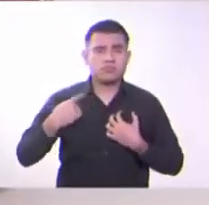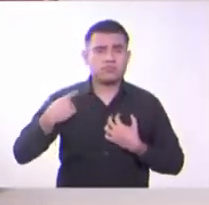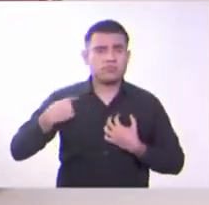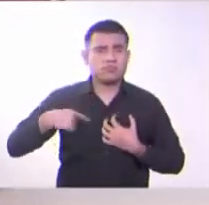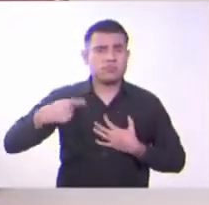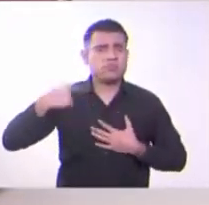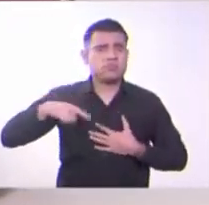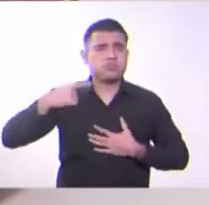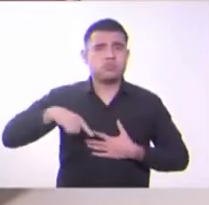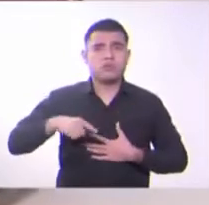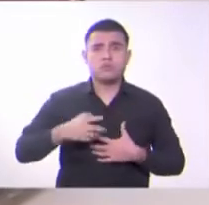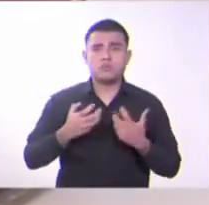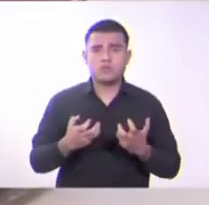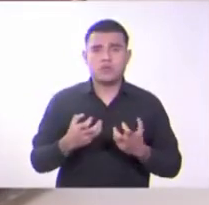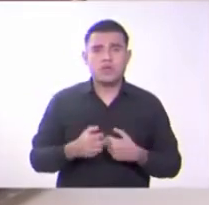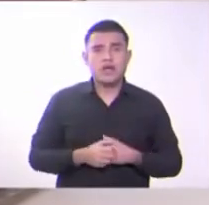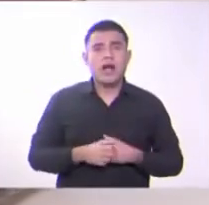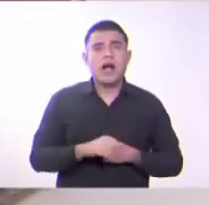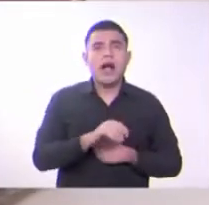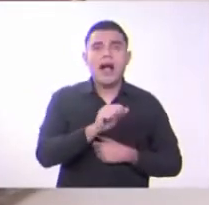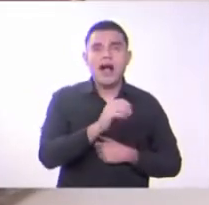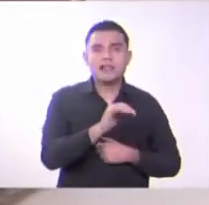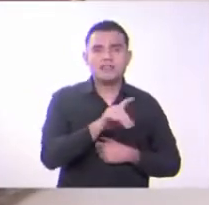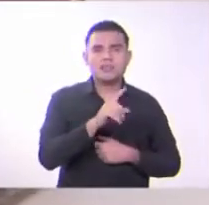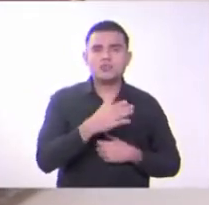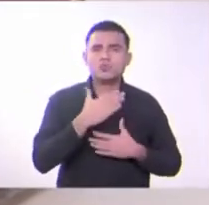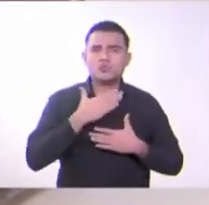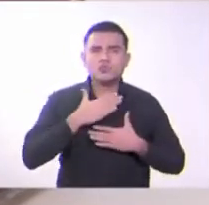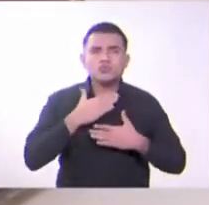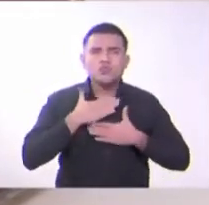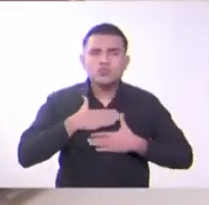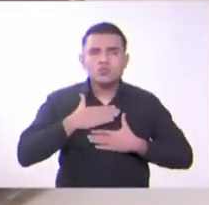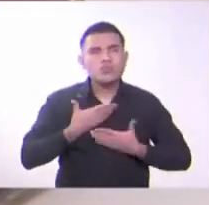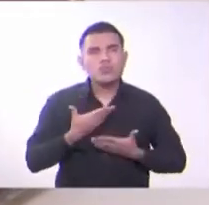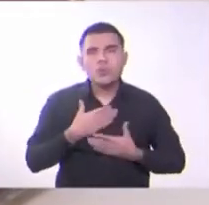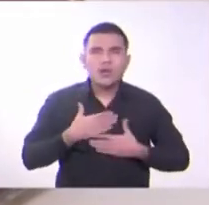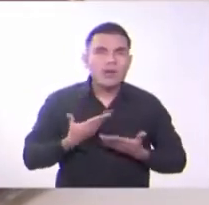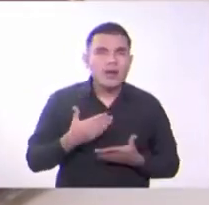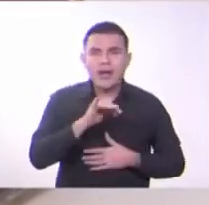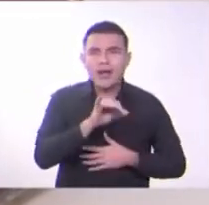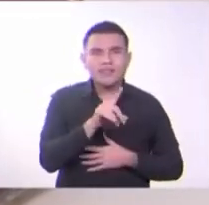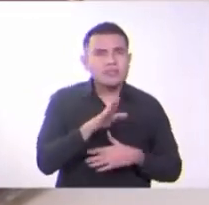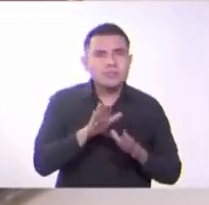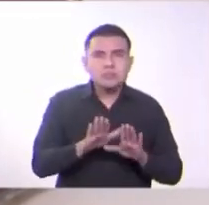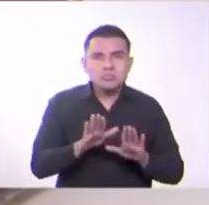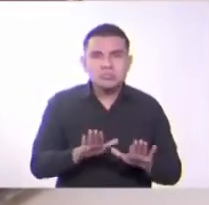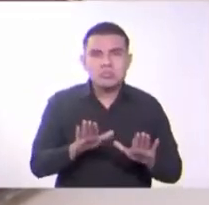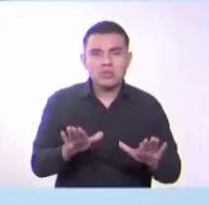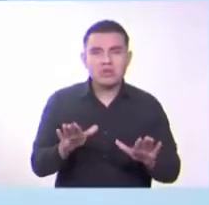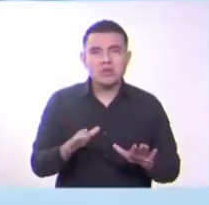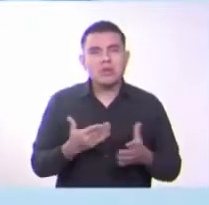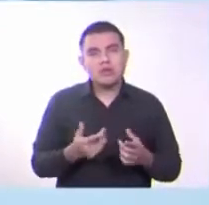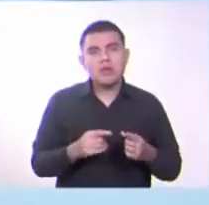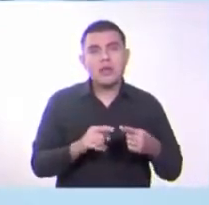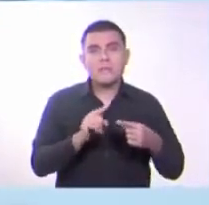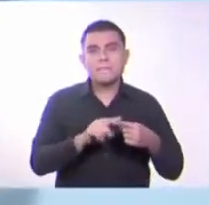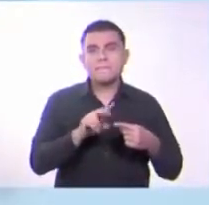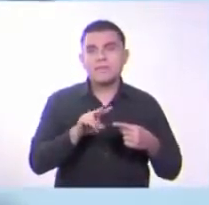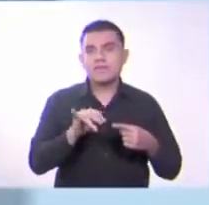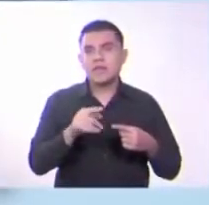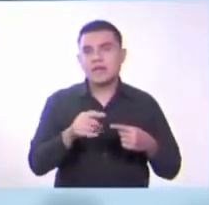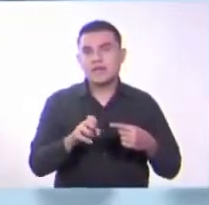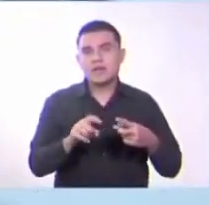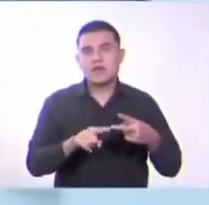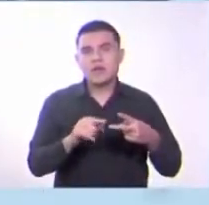ejemplo, hay ácidos suaves que manejamos a diario, como el ácido acético o vinagre, el ácido